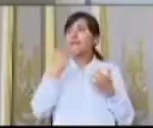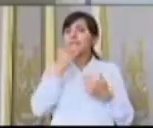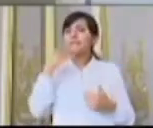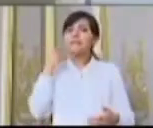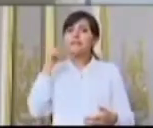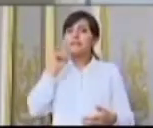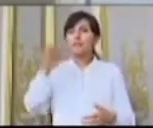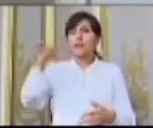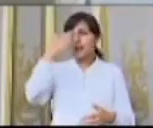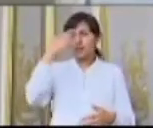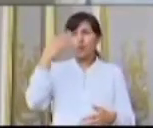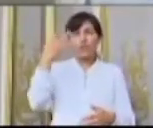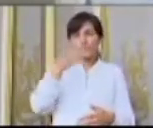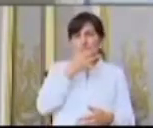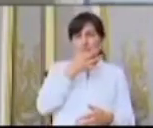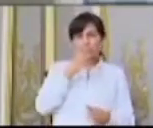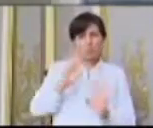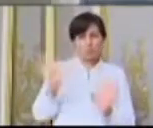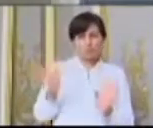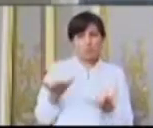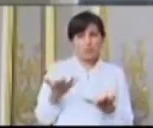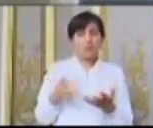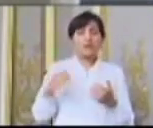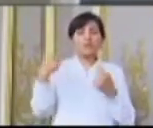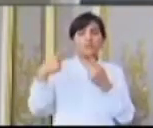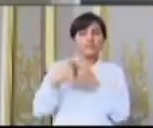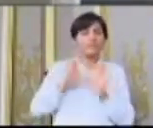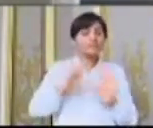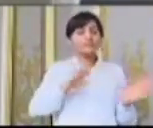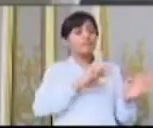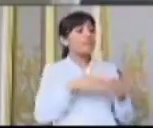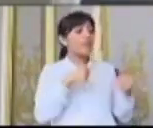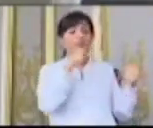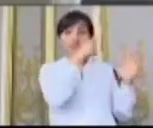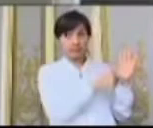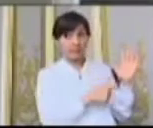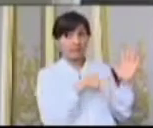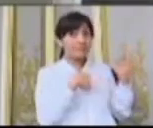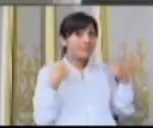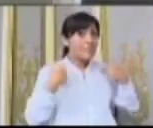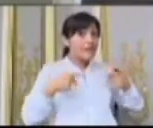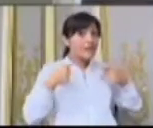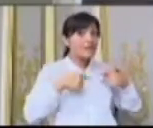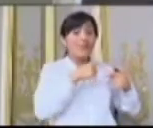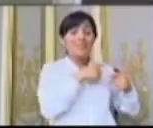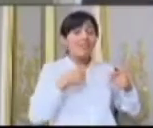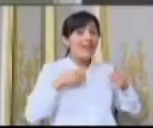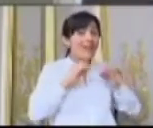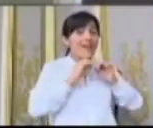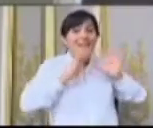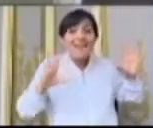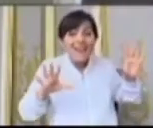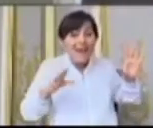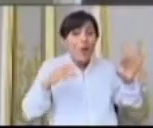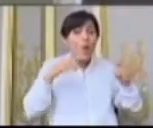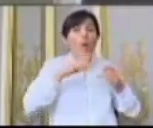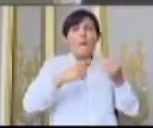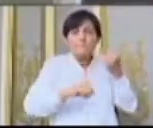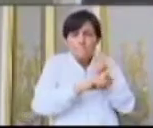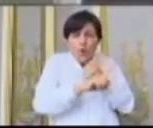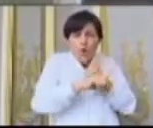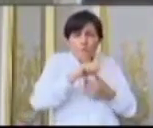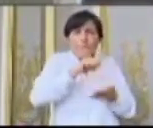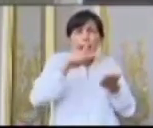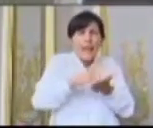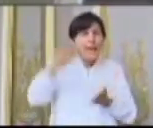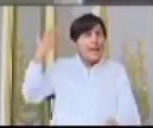Le recuerdo que son 3 minutos, le pido que concluya, diputada. Sí. Las y los ciudadanos deben tener claro que el problema no era la ley anterior, sino